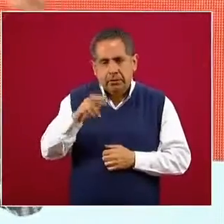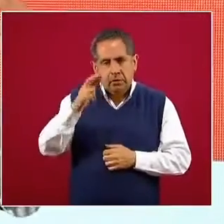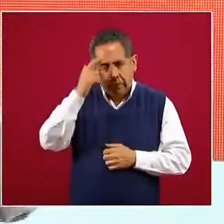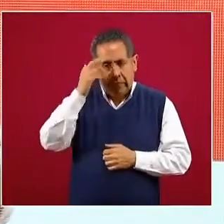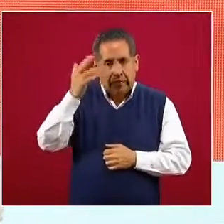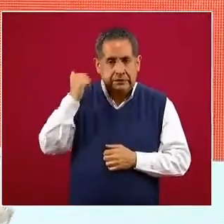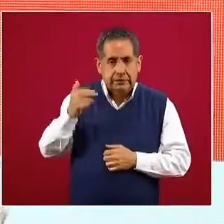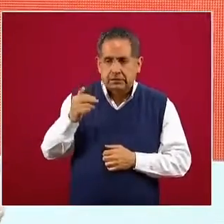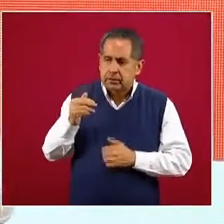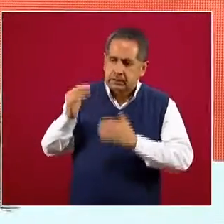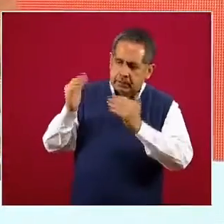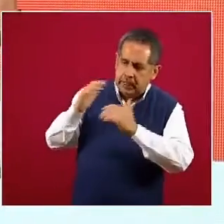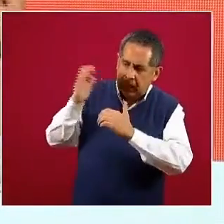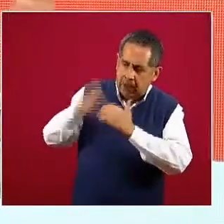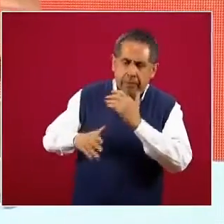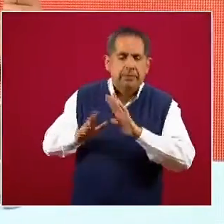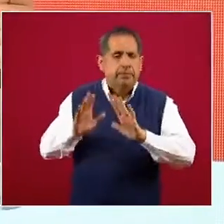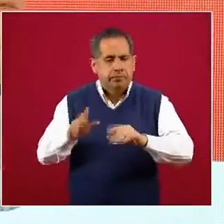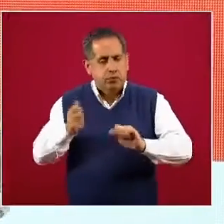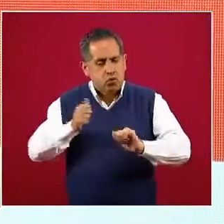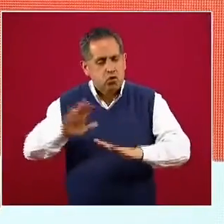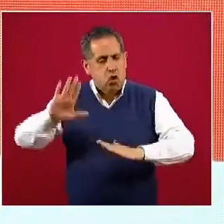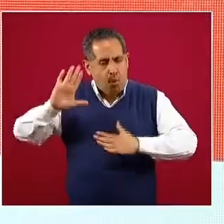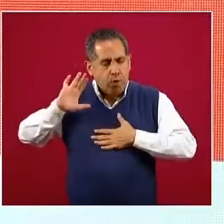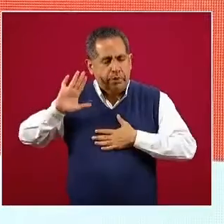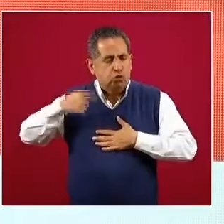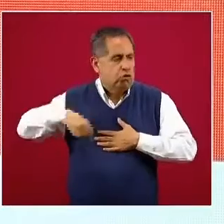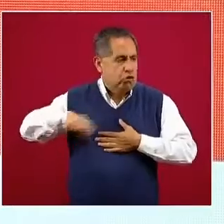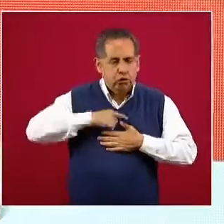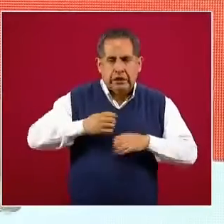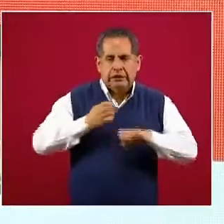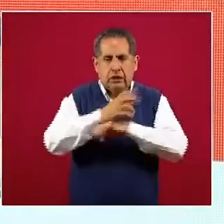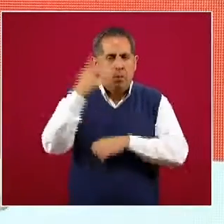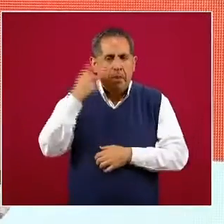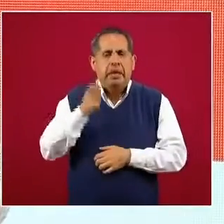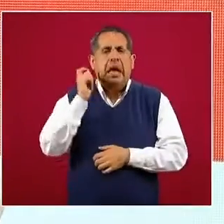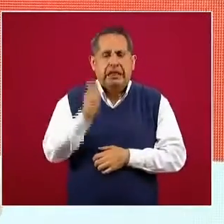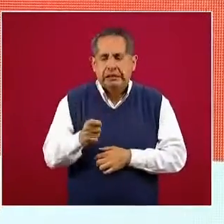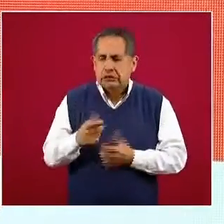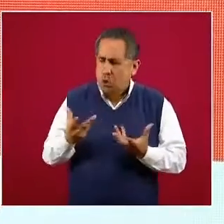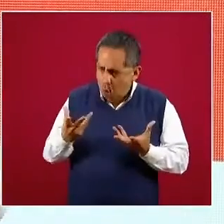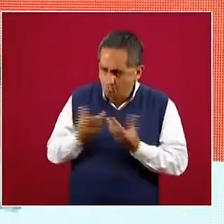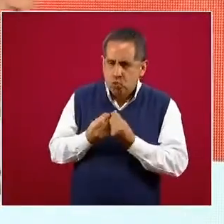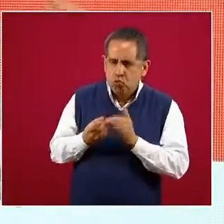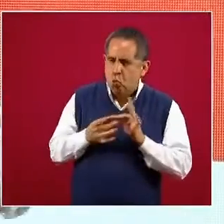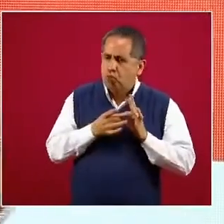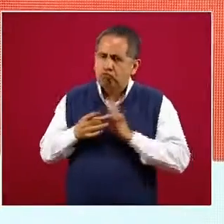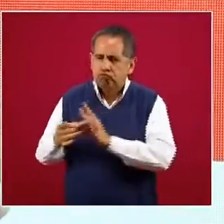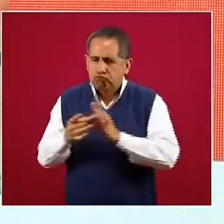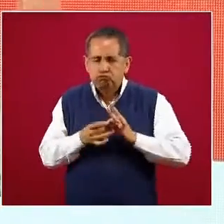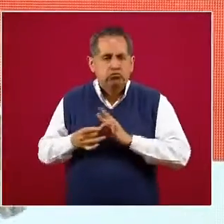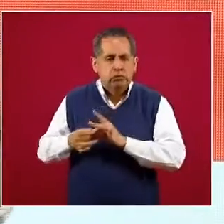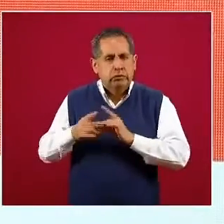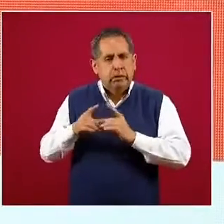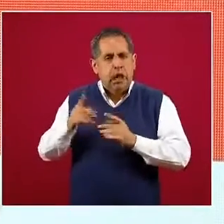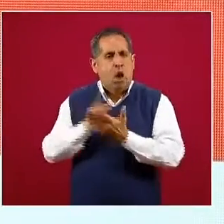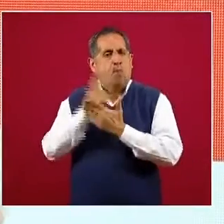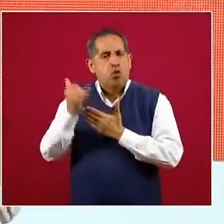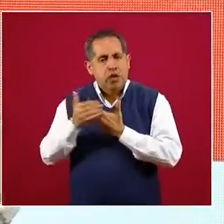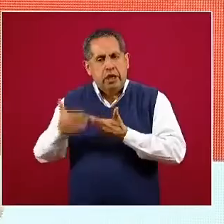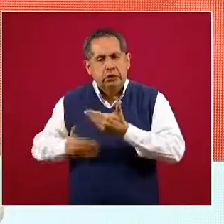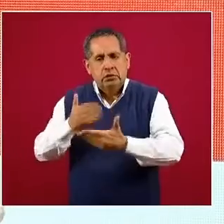pero de los problemas generales sanitarios y de alimentación. En segundo lugar, el ser portadores de